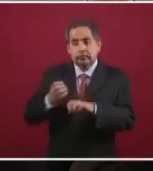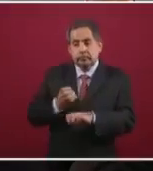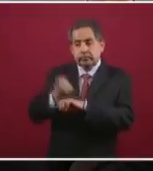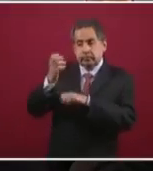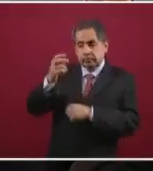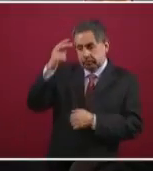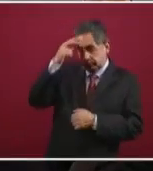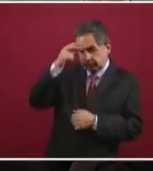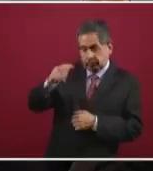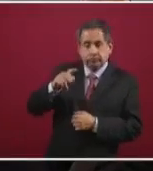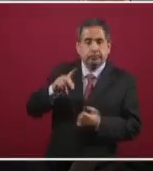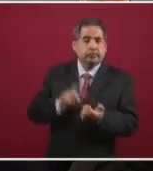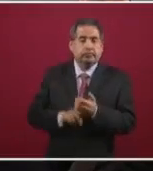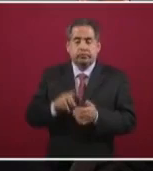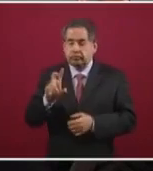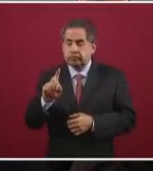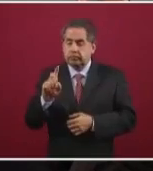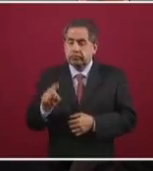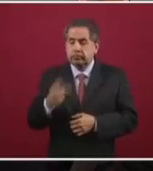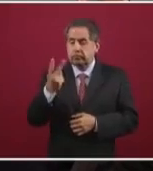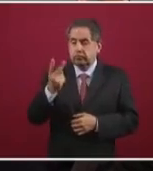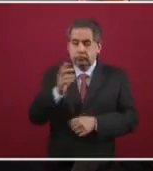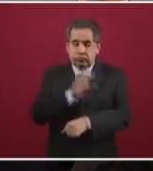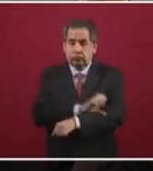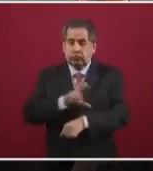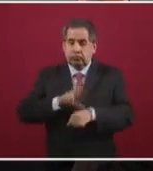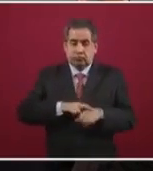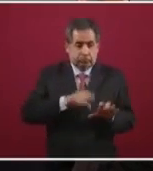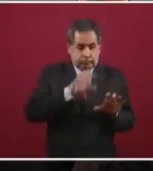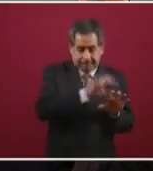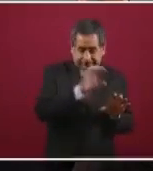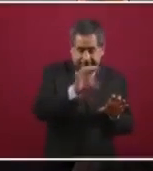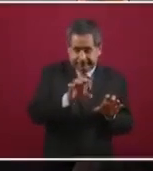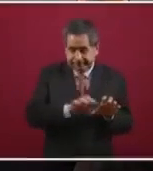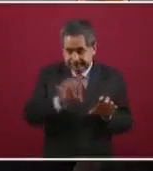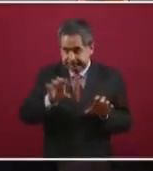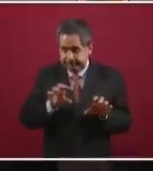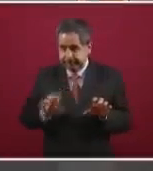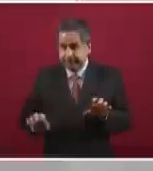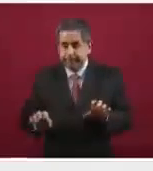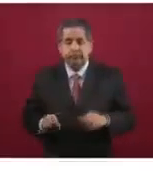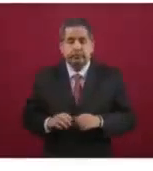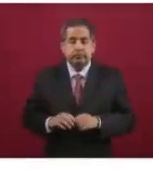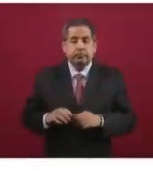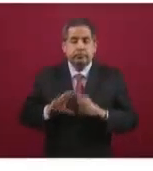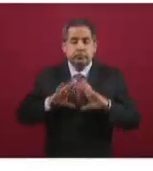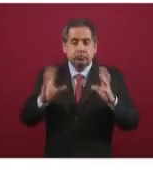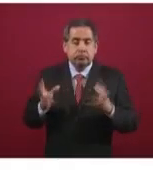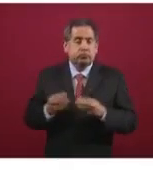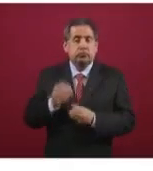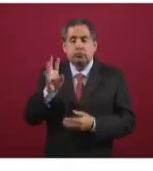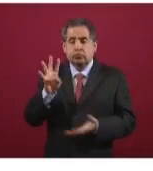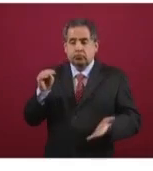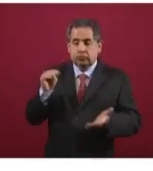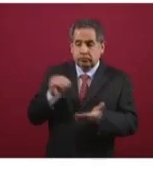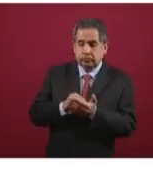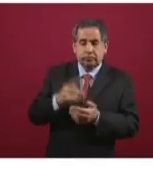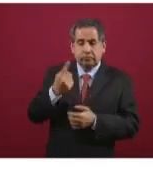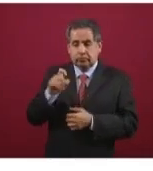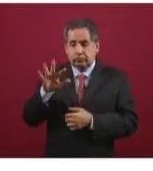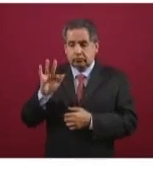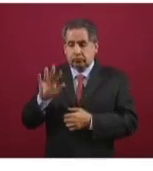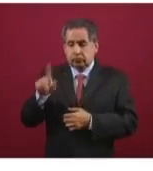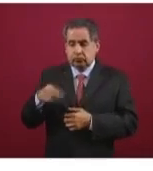32 coordinaciones regionales con un total de